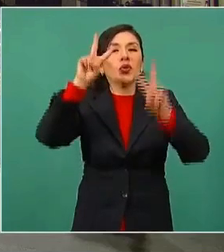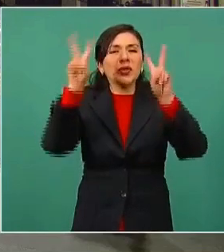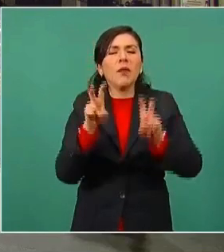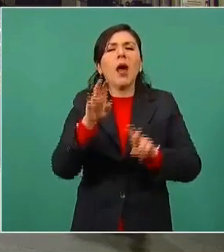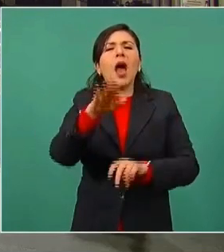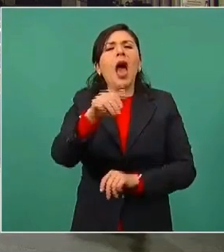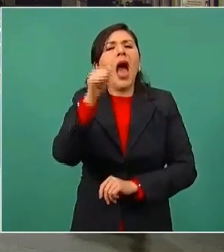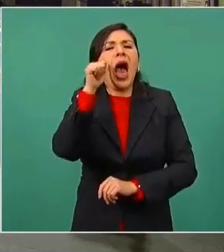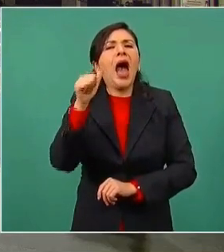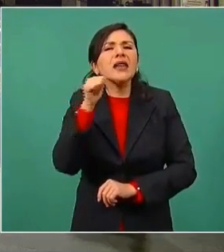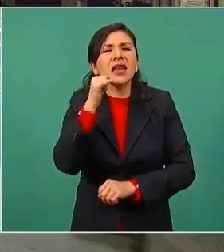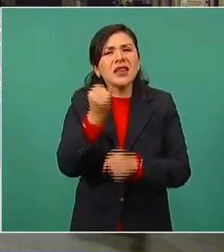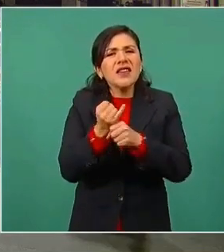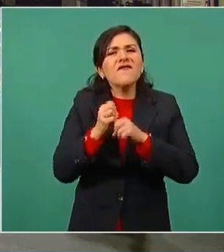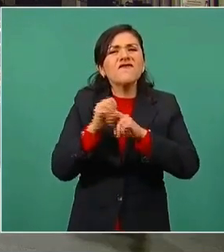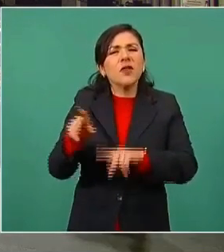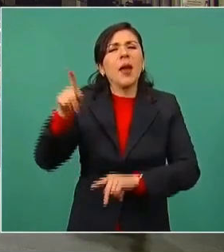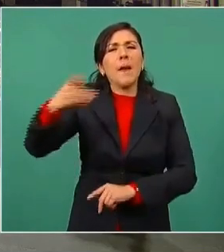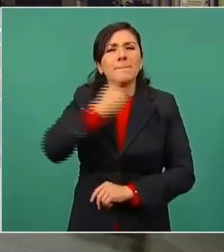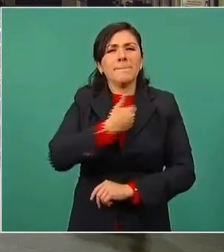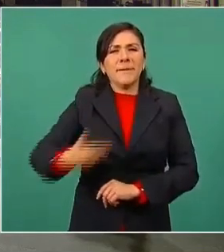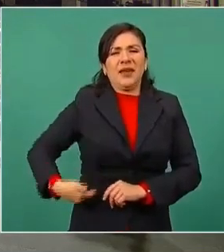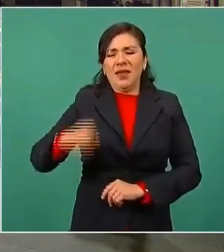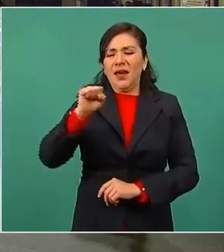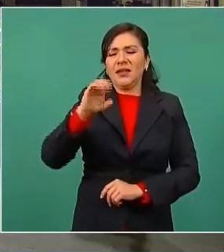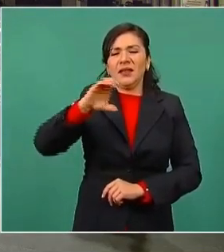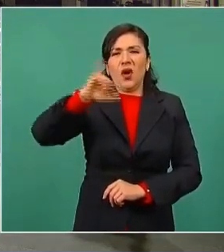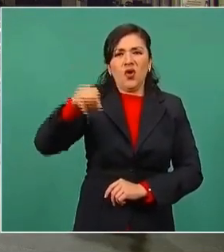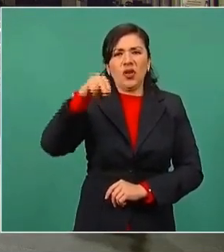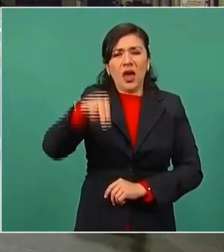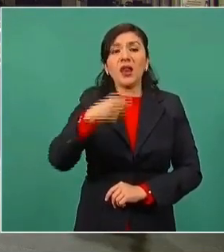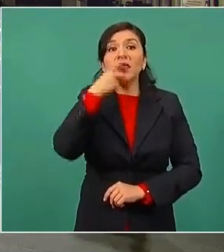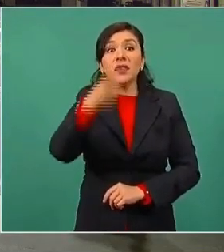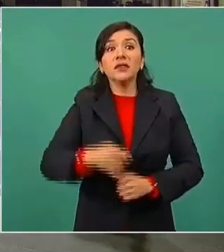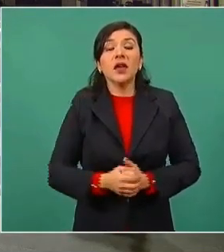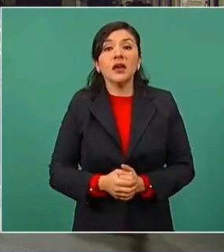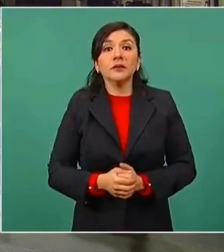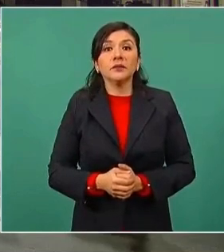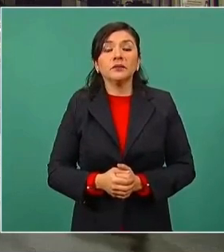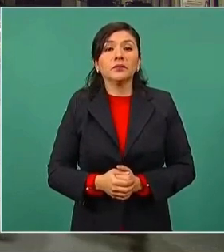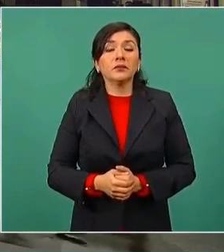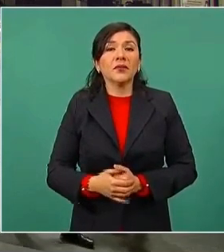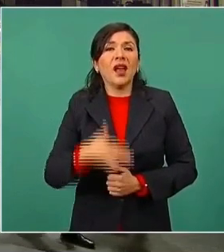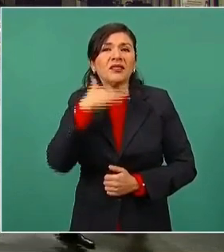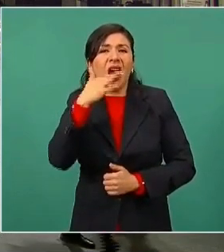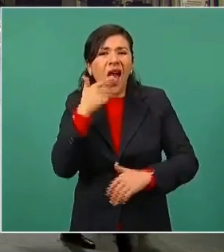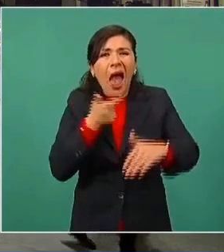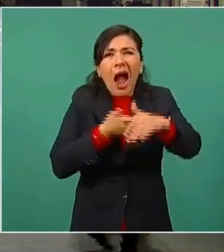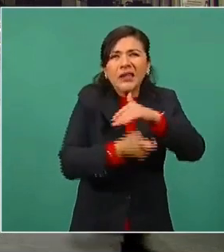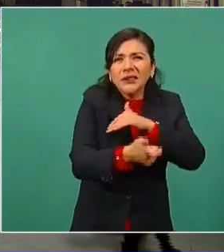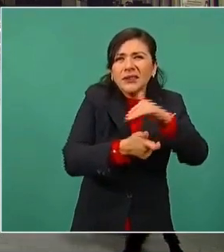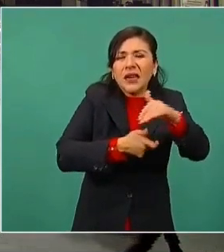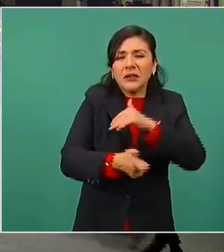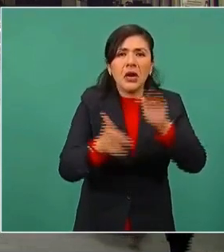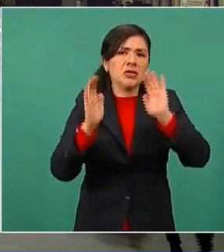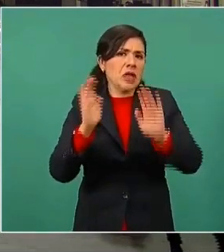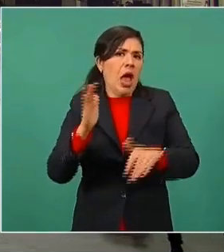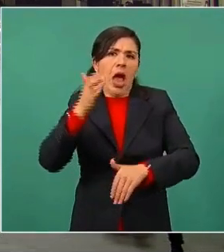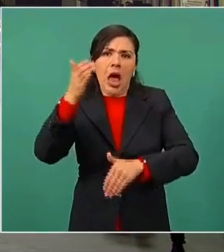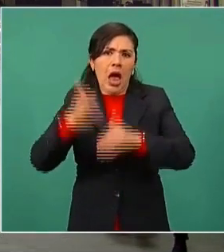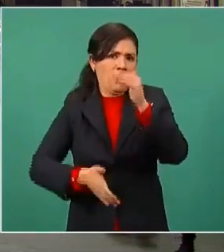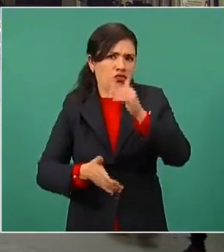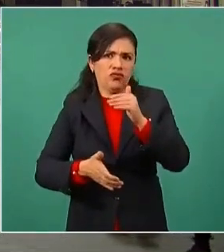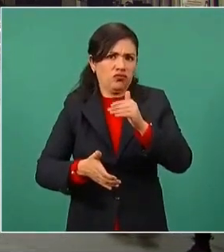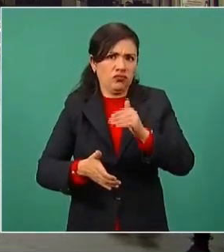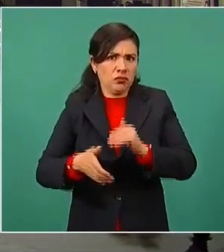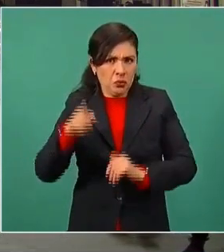Ayer en su informe el presidente de la Corte pues aseguró que ya se había acabado la corrupción tolerada. ¿Usted coincide que ya no hay